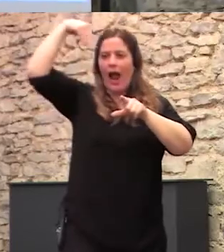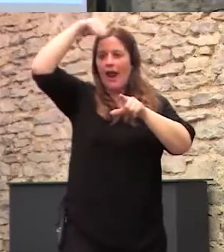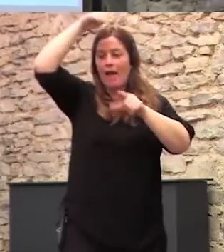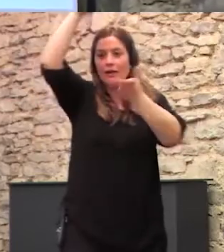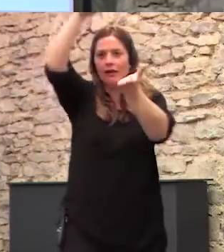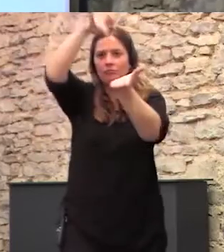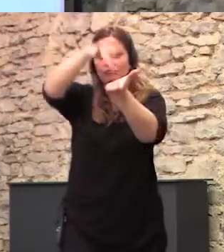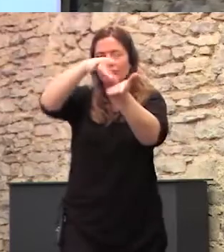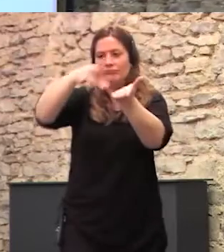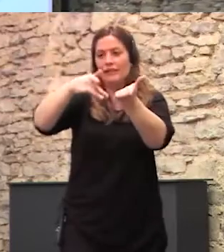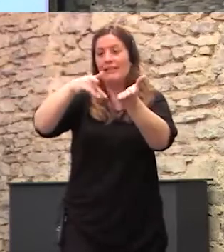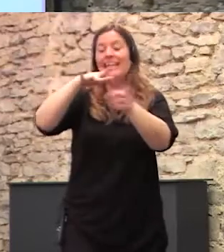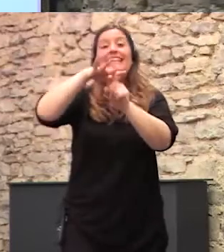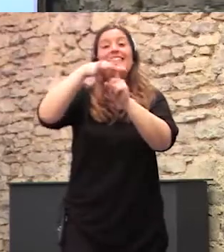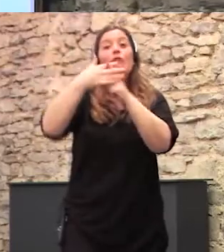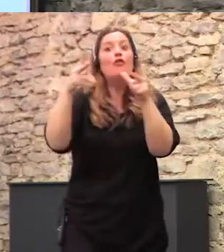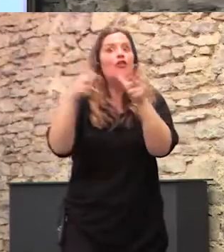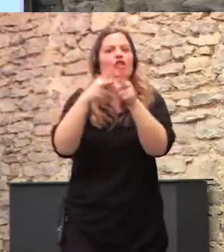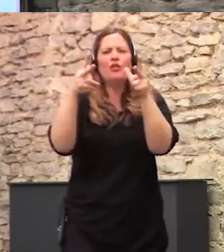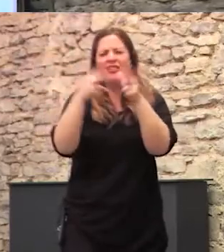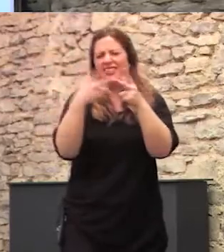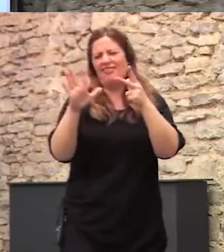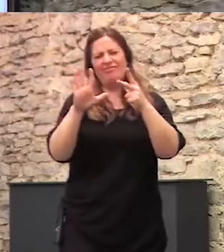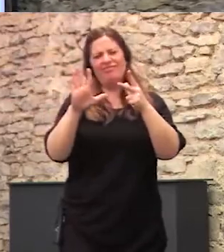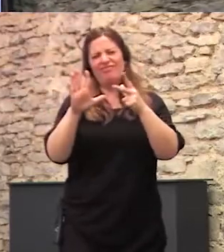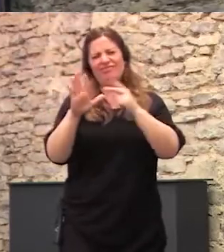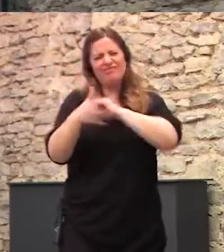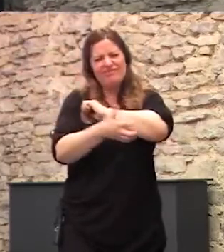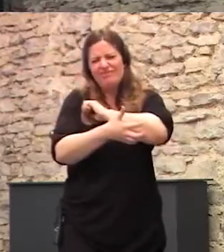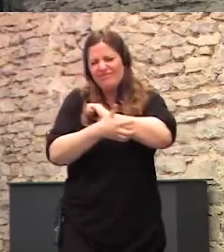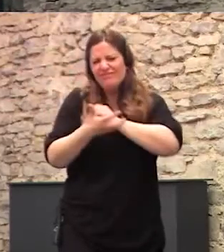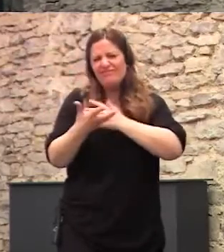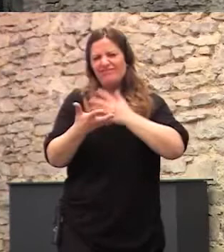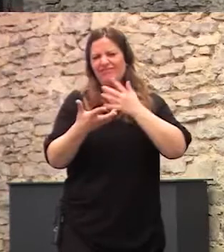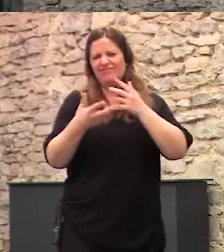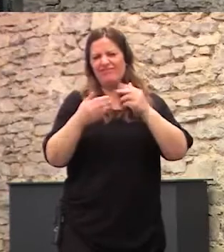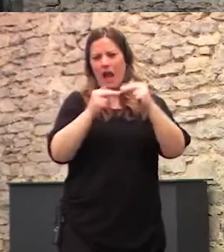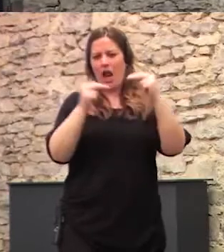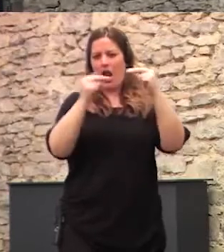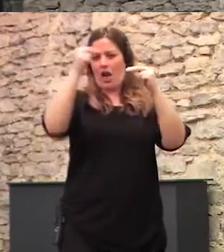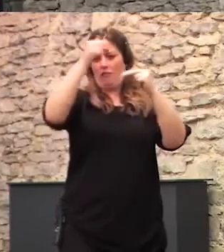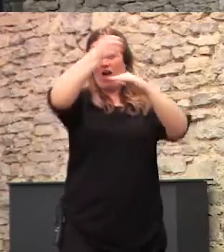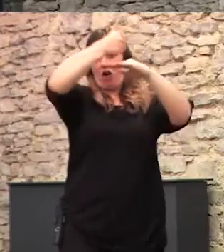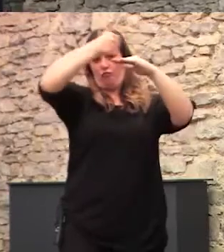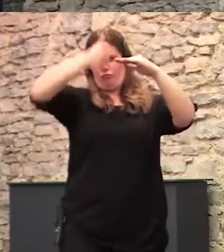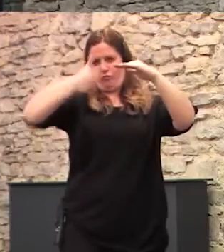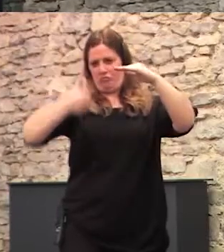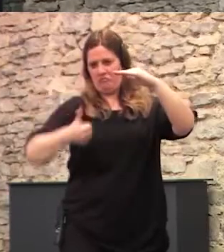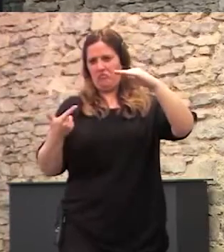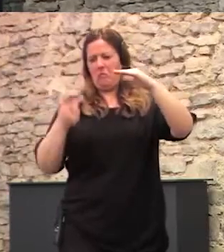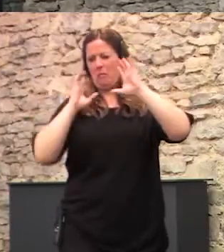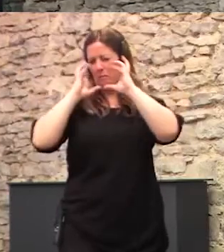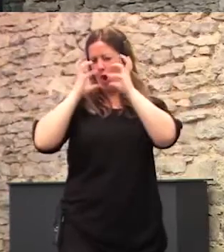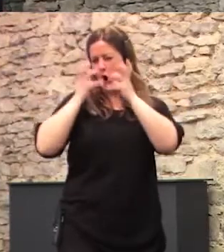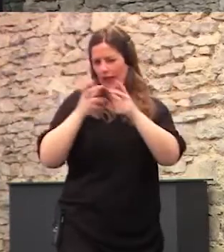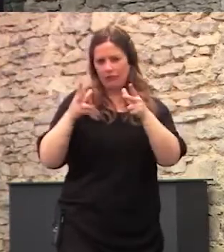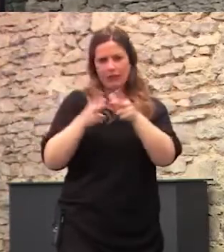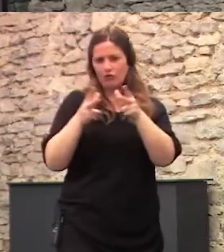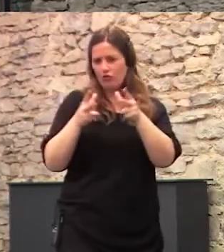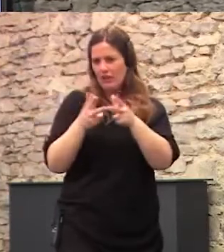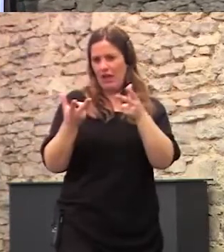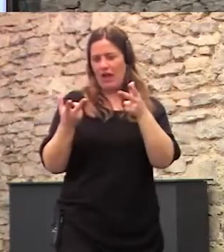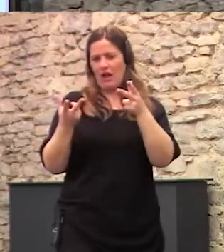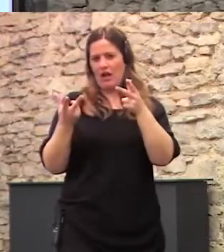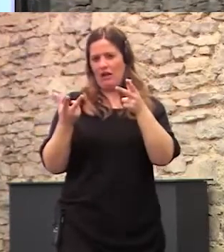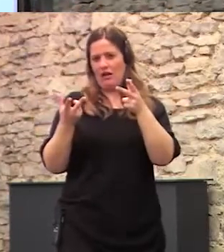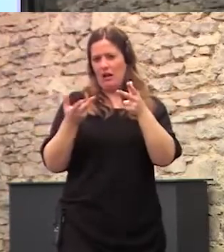en general, es bastante penosa. Es una sociedad clasista, es una sociedad muy violenta, es una